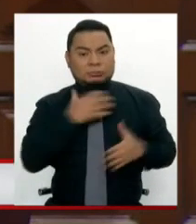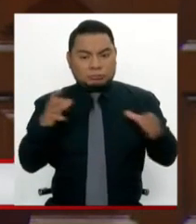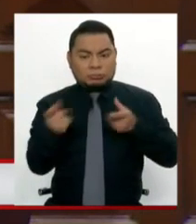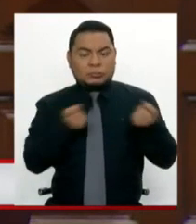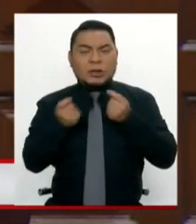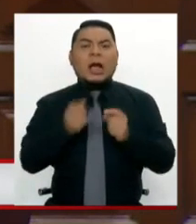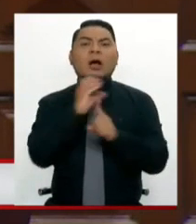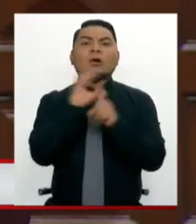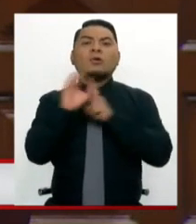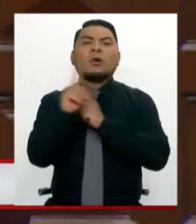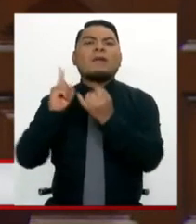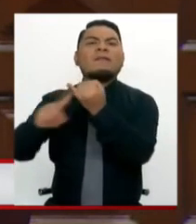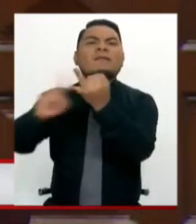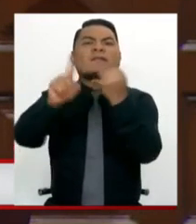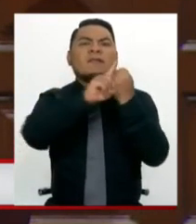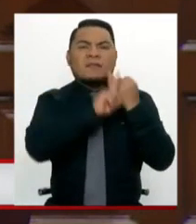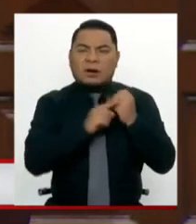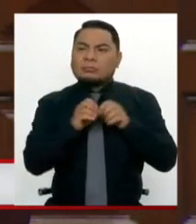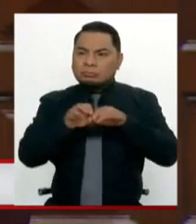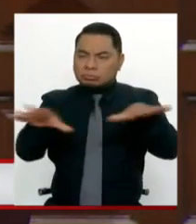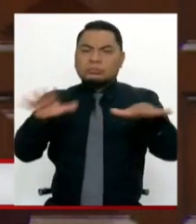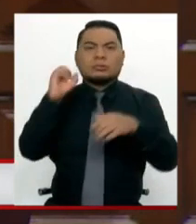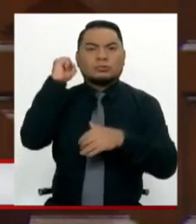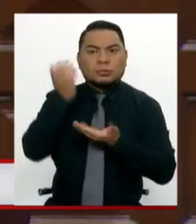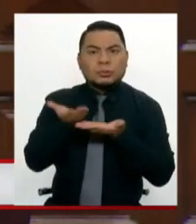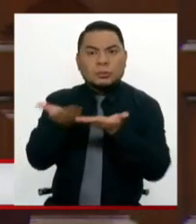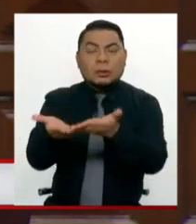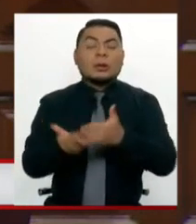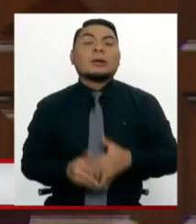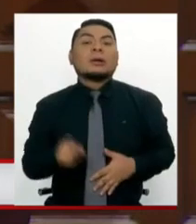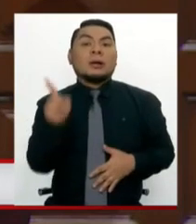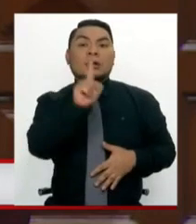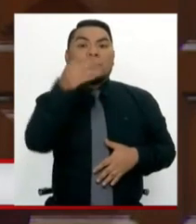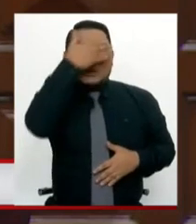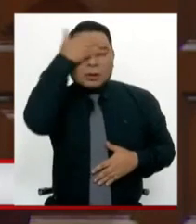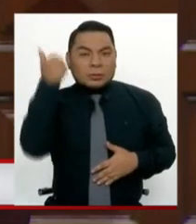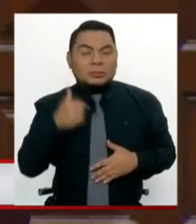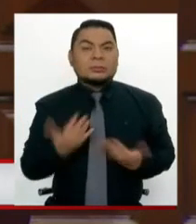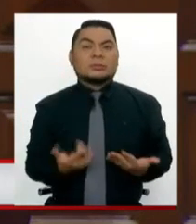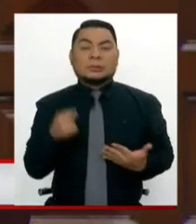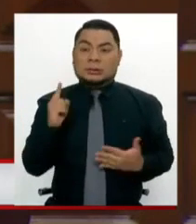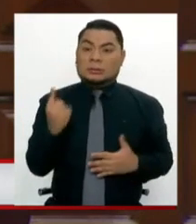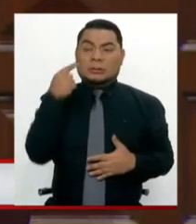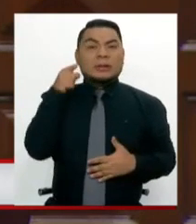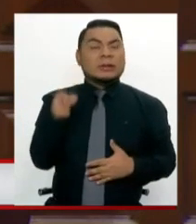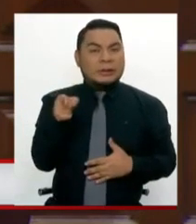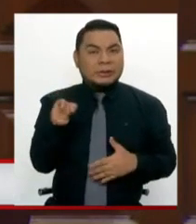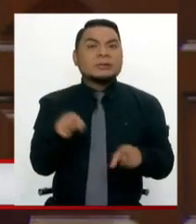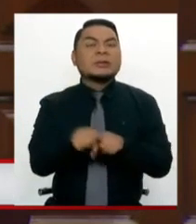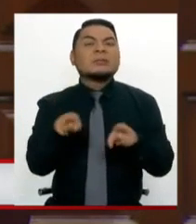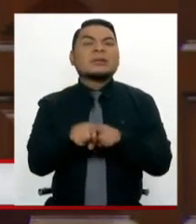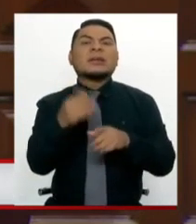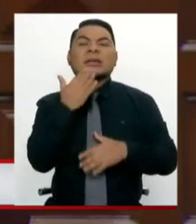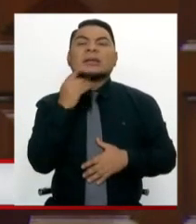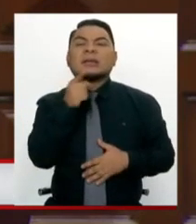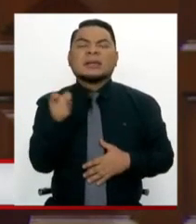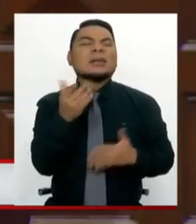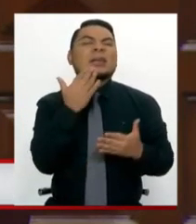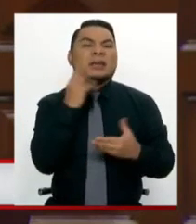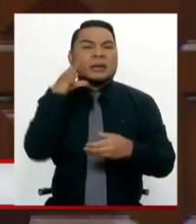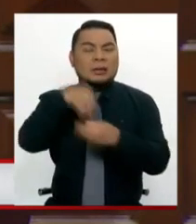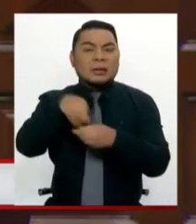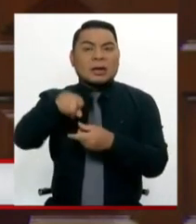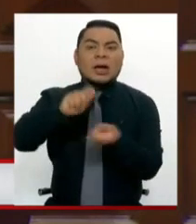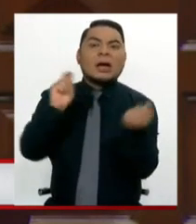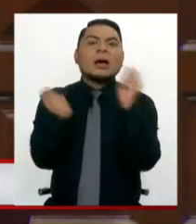para la promoción de la diversidad cultural. No olvidemos que intrínseco a todo ello también se encuentra comprendida